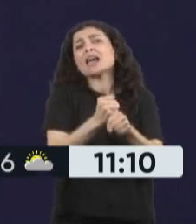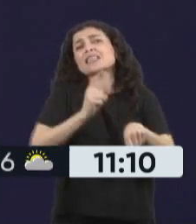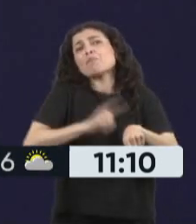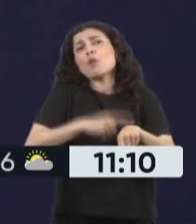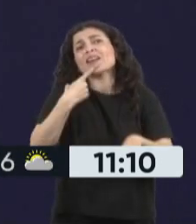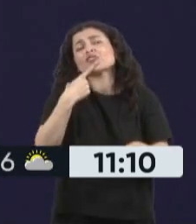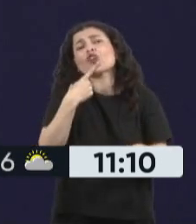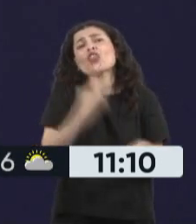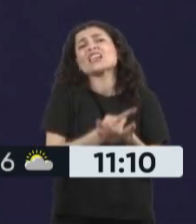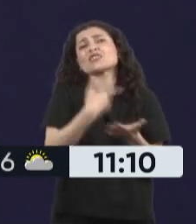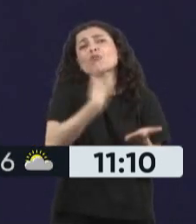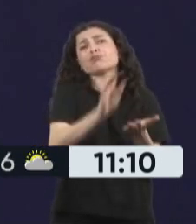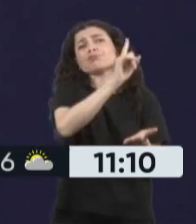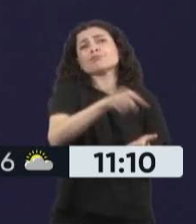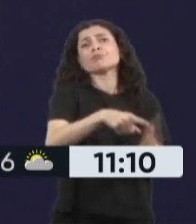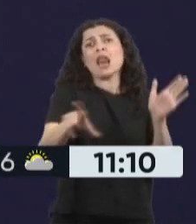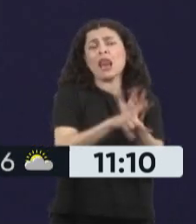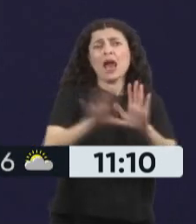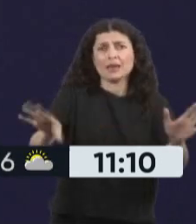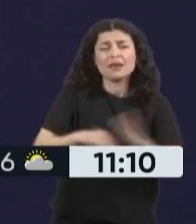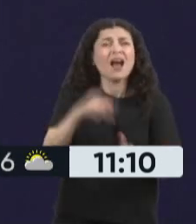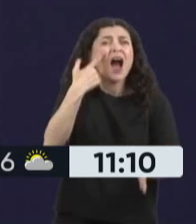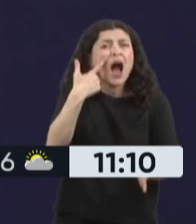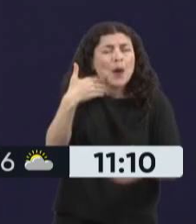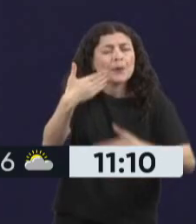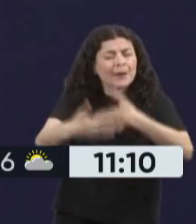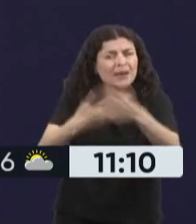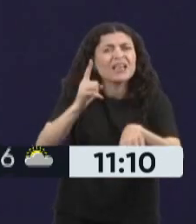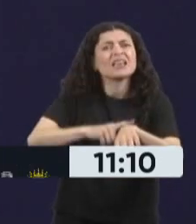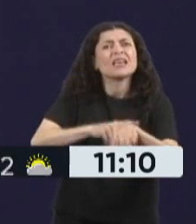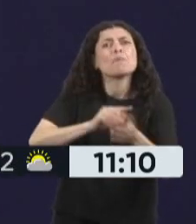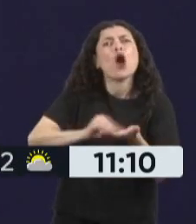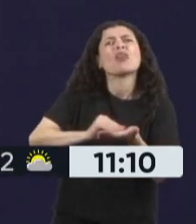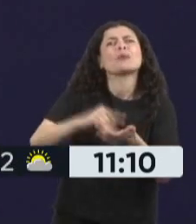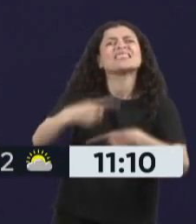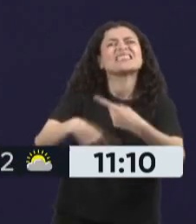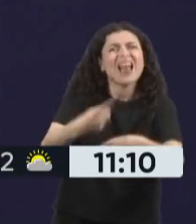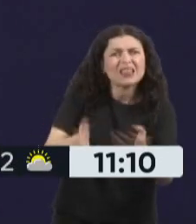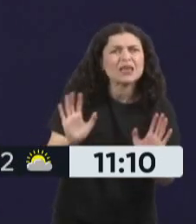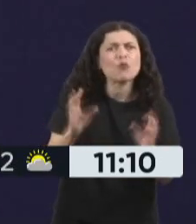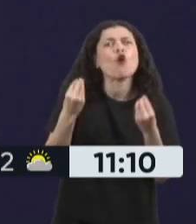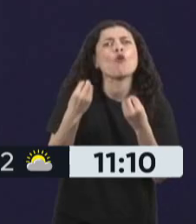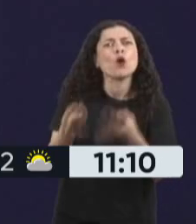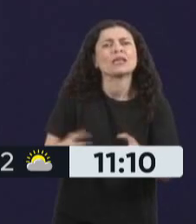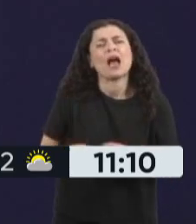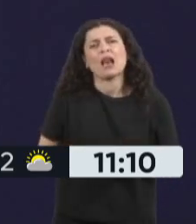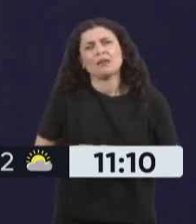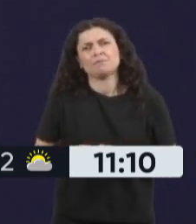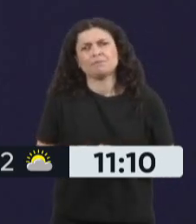no. Veremos cómo avanza administrativamente y en el proceso burocrático esta decisión del